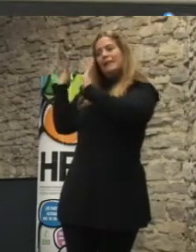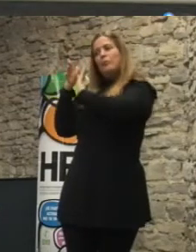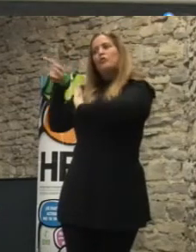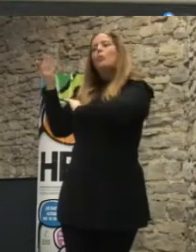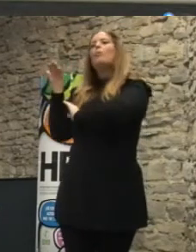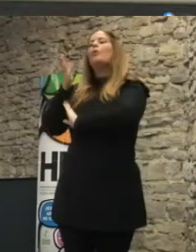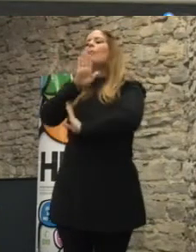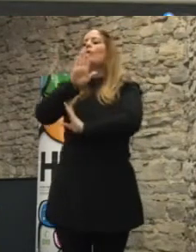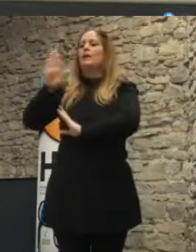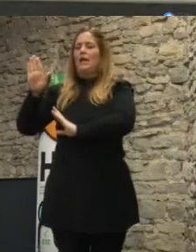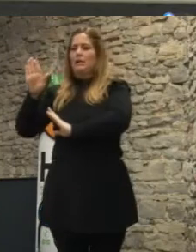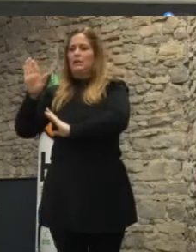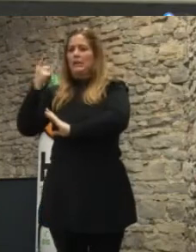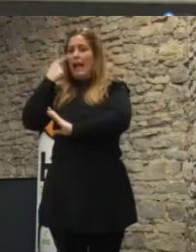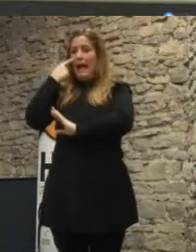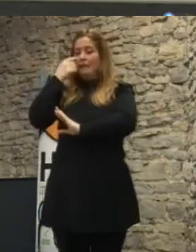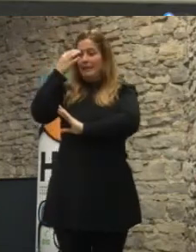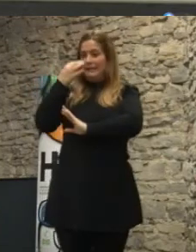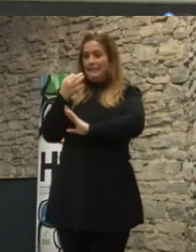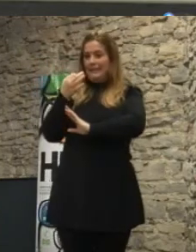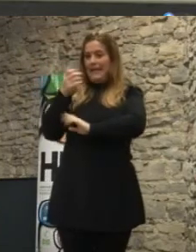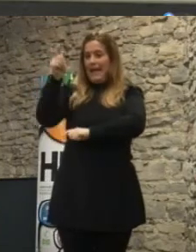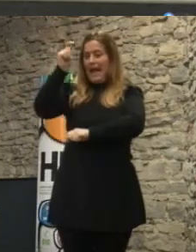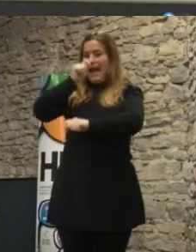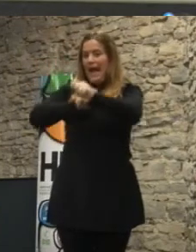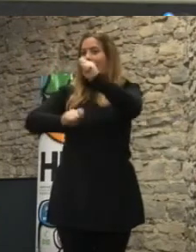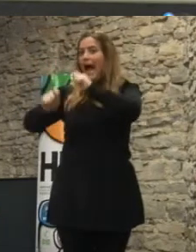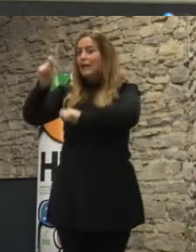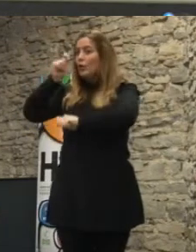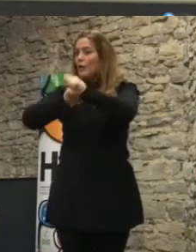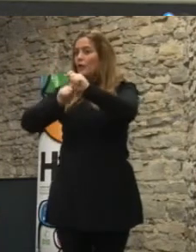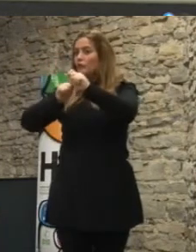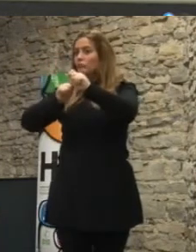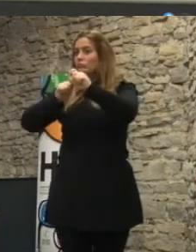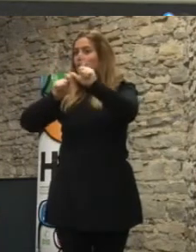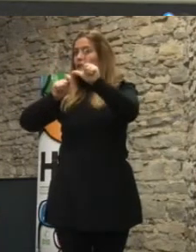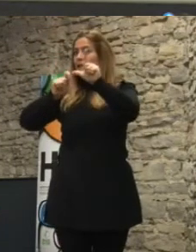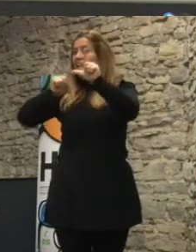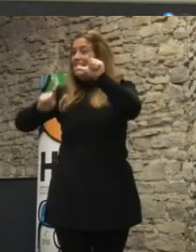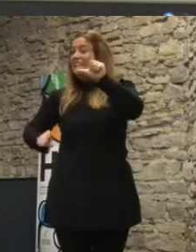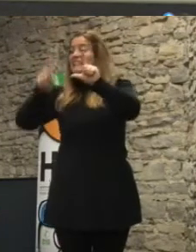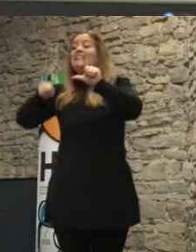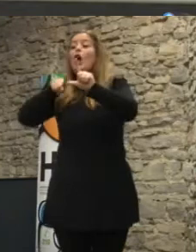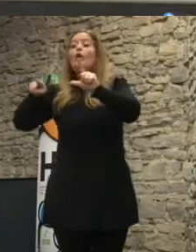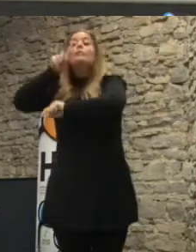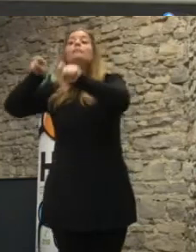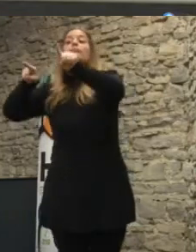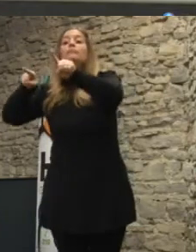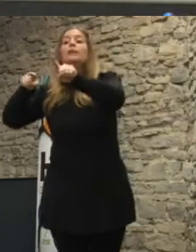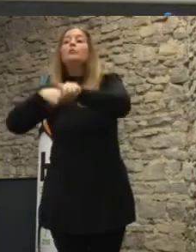nos proponías si el hecho o el acto asociativo podía estar en crisis o no, pues, ¿sabes? A mí me cuesta